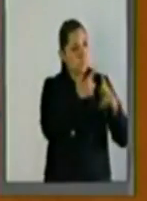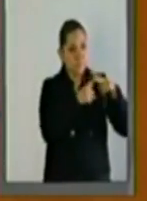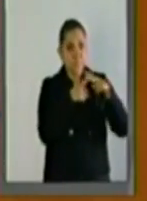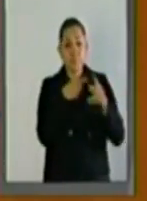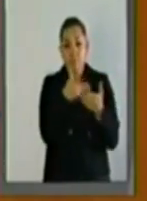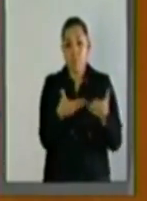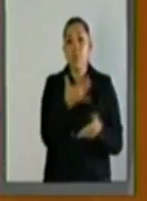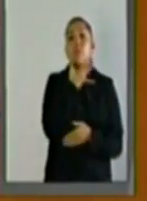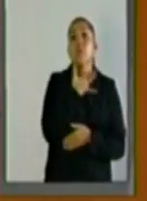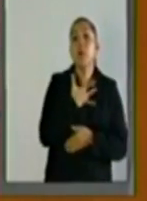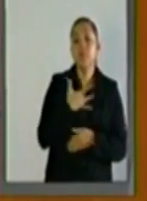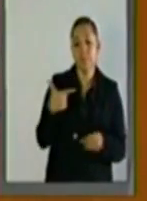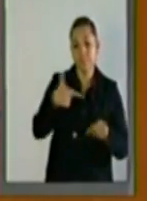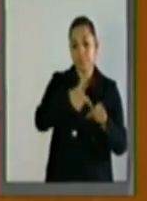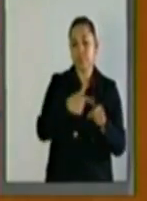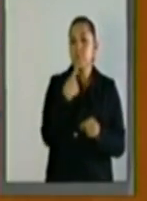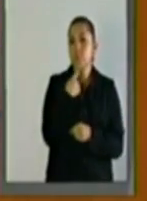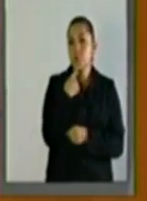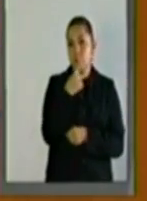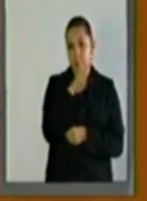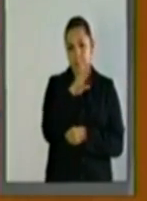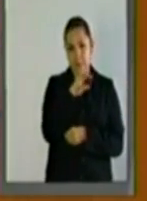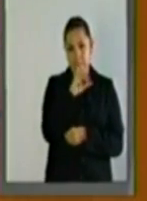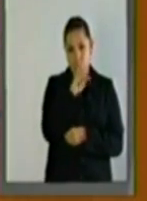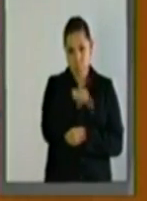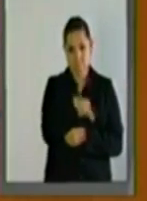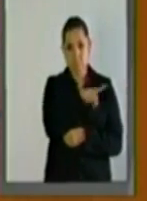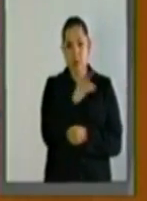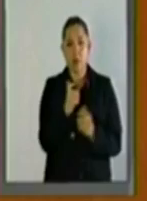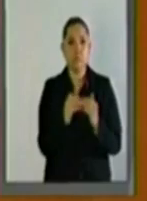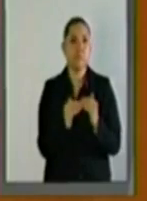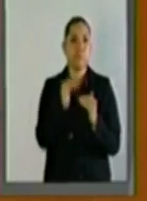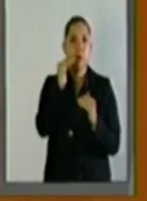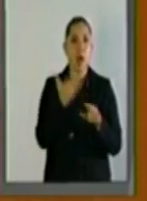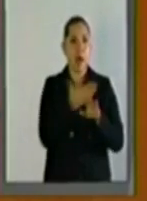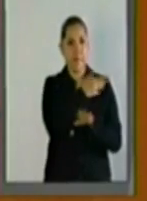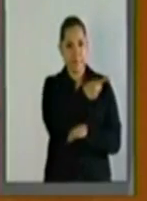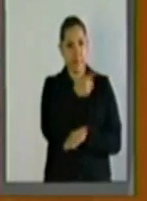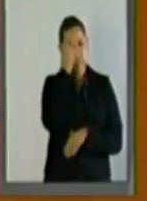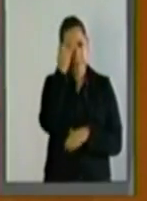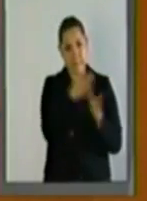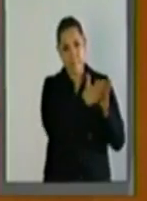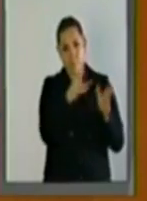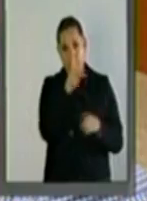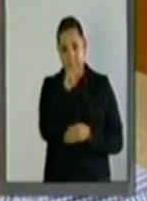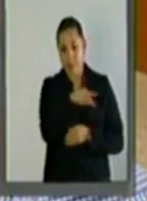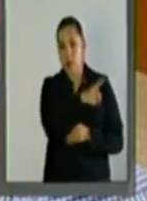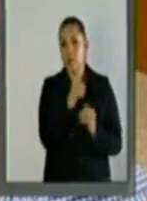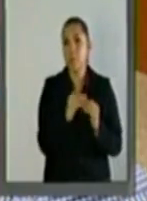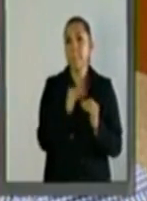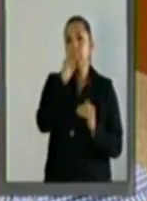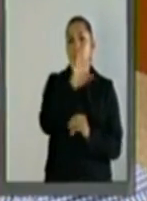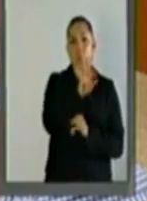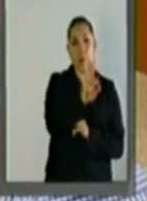premium, ¿cuánto se incrementó en el gobierno de Acción Nacional? El